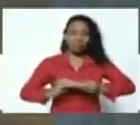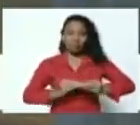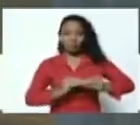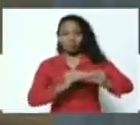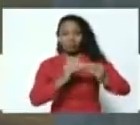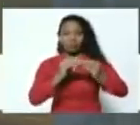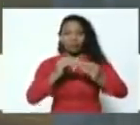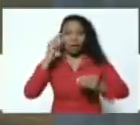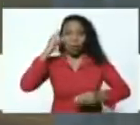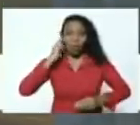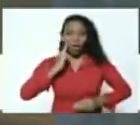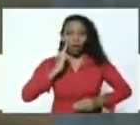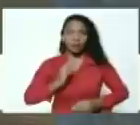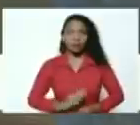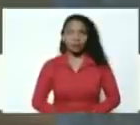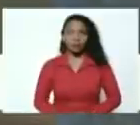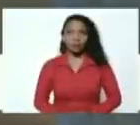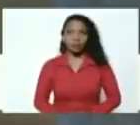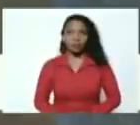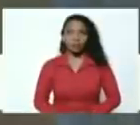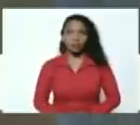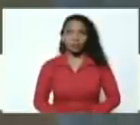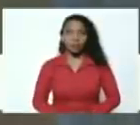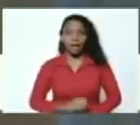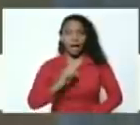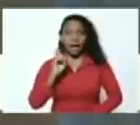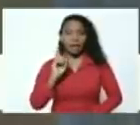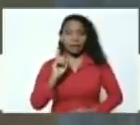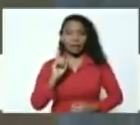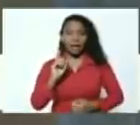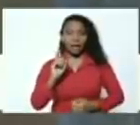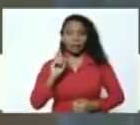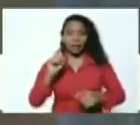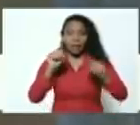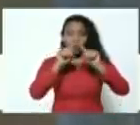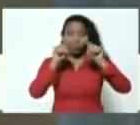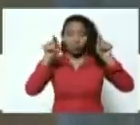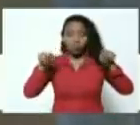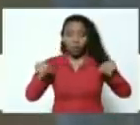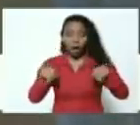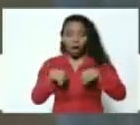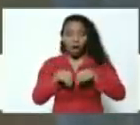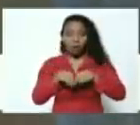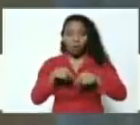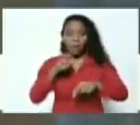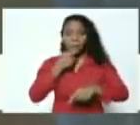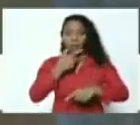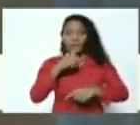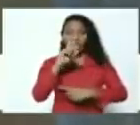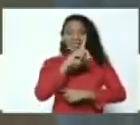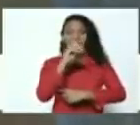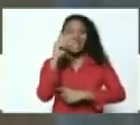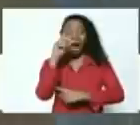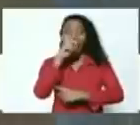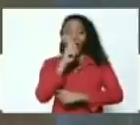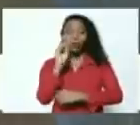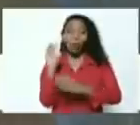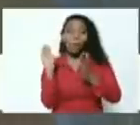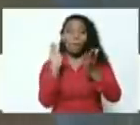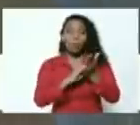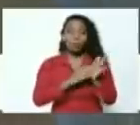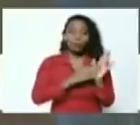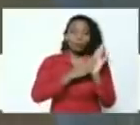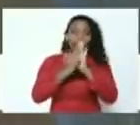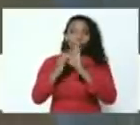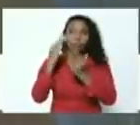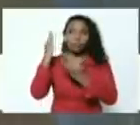a Bolívar. Ese cuadro maravilloso tiene más de 100 años. Aquí